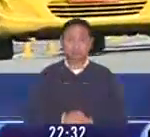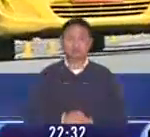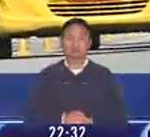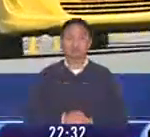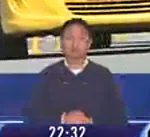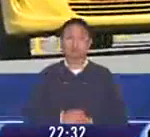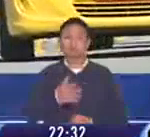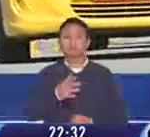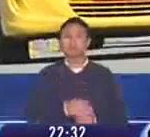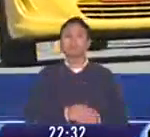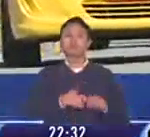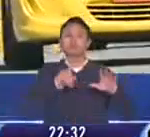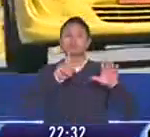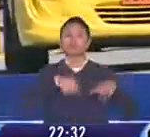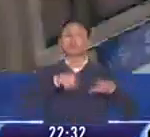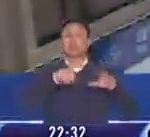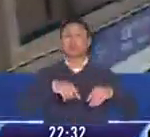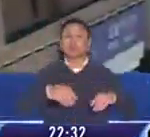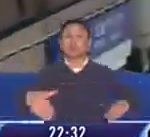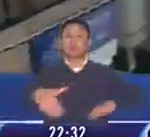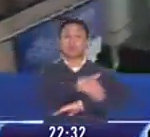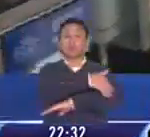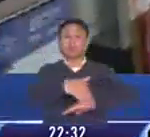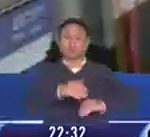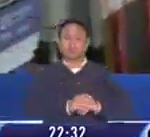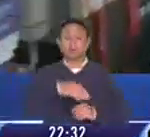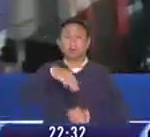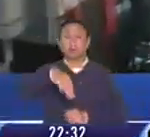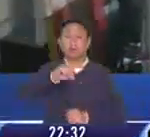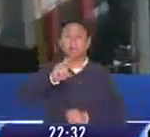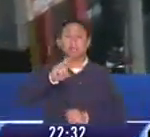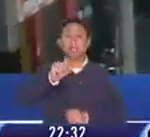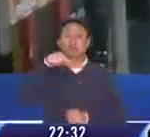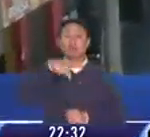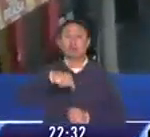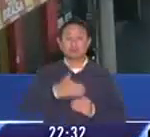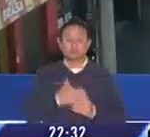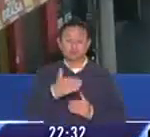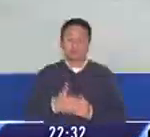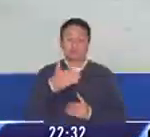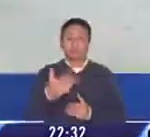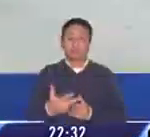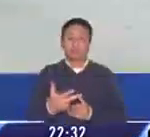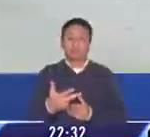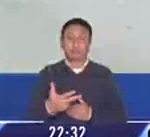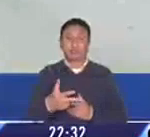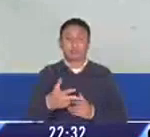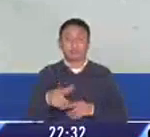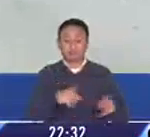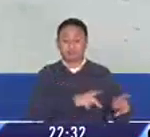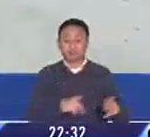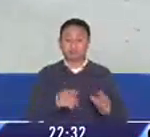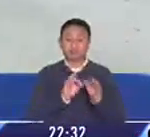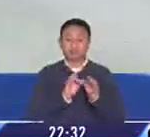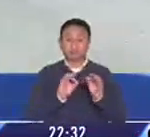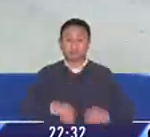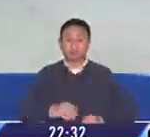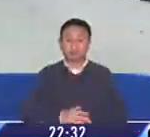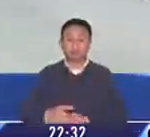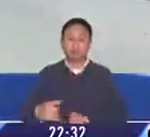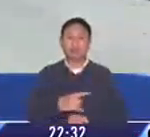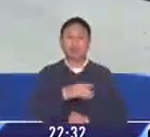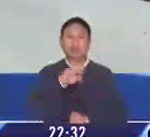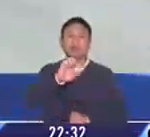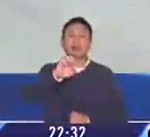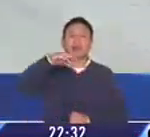Por alrededor de 6 meses fue intervenida la avenida Morán Valverde en la fase 3 del plan intensivo de rehabilitación vial que ejecuta la